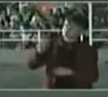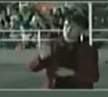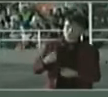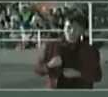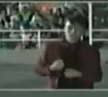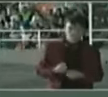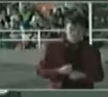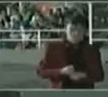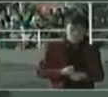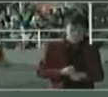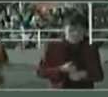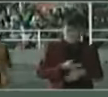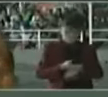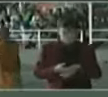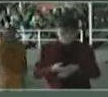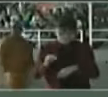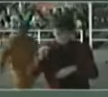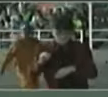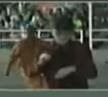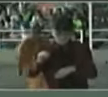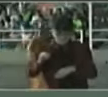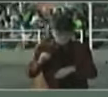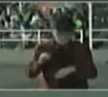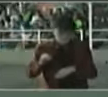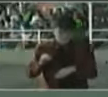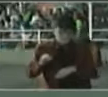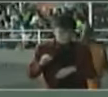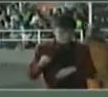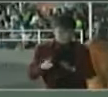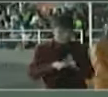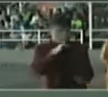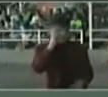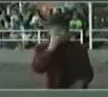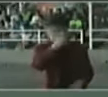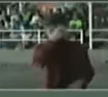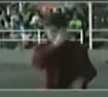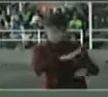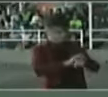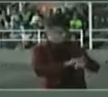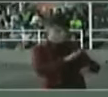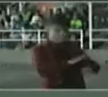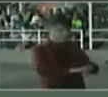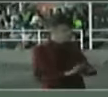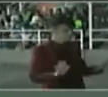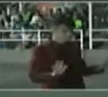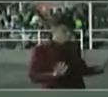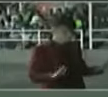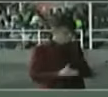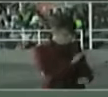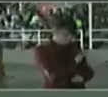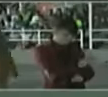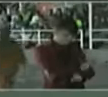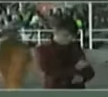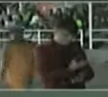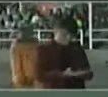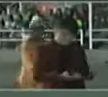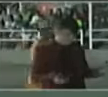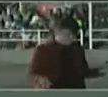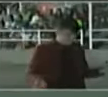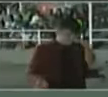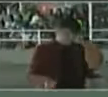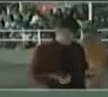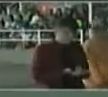El día martes salió uno de los especialistas y me dijo: no hay nada que hacer. Solo